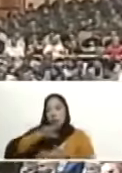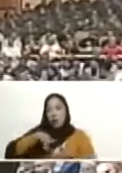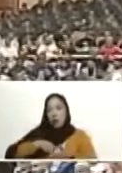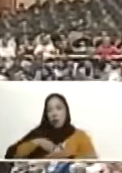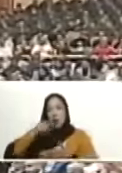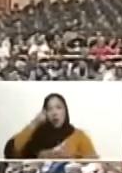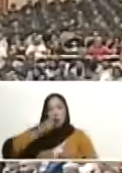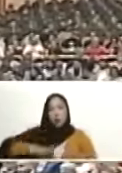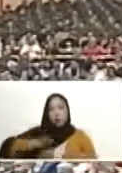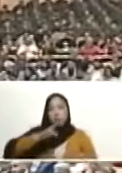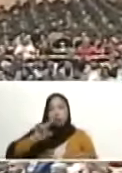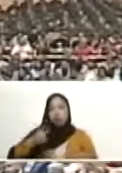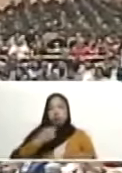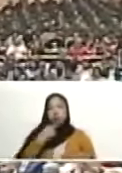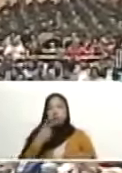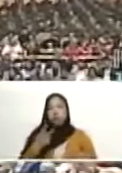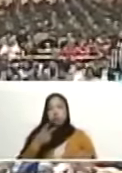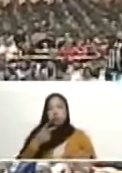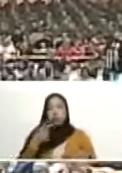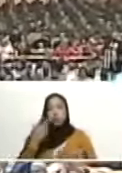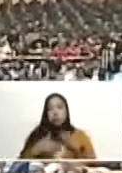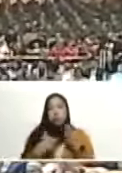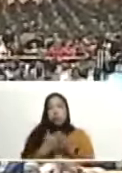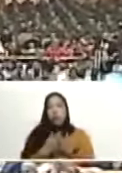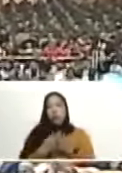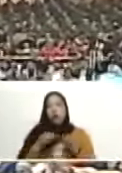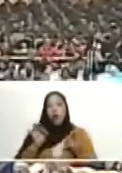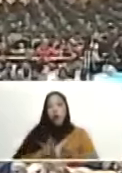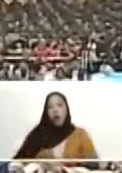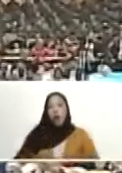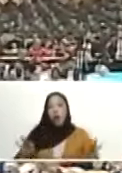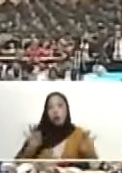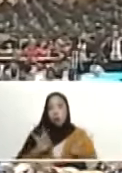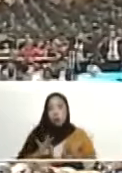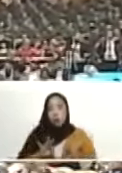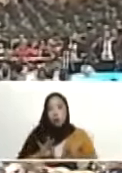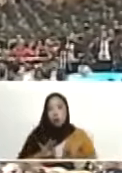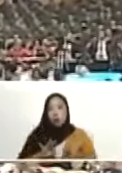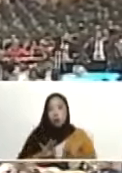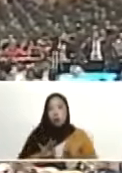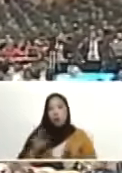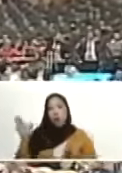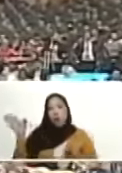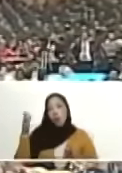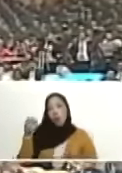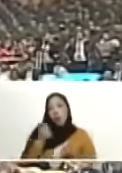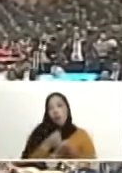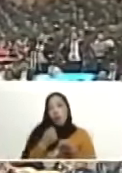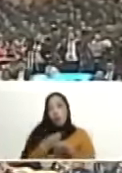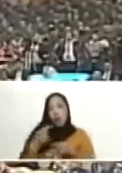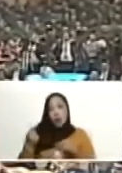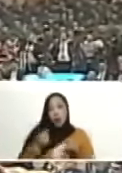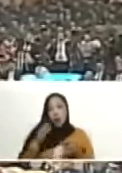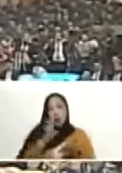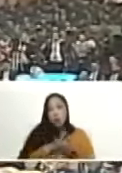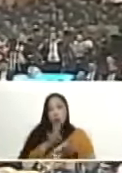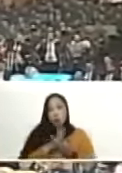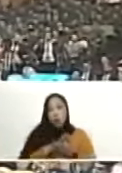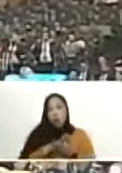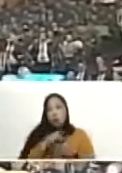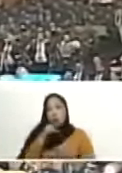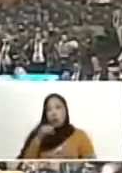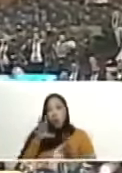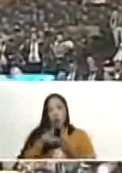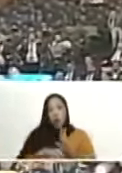con una sola voz, con un solo espíritu, nos levantemos e impidamos el robo